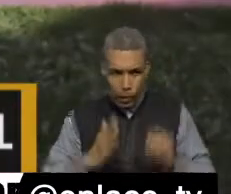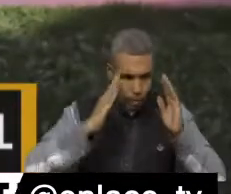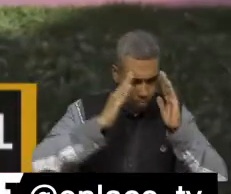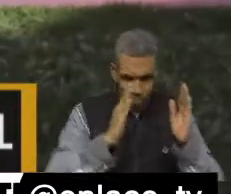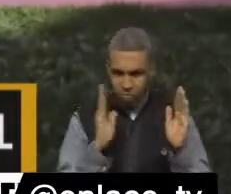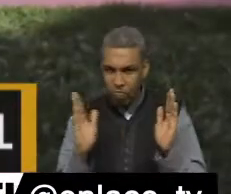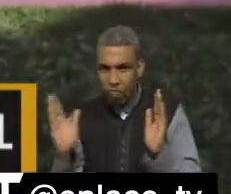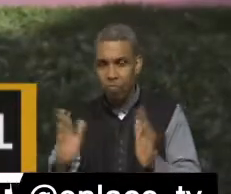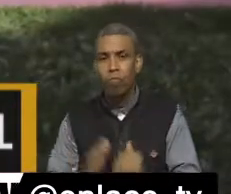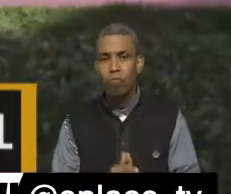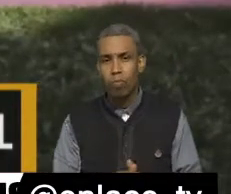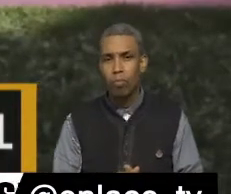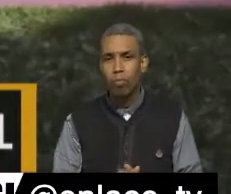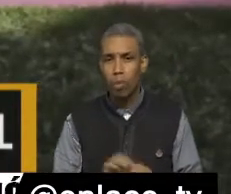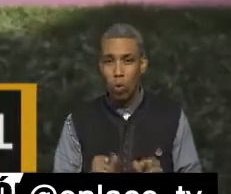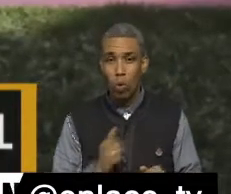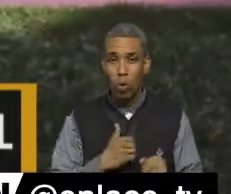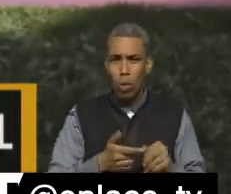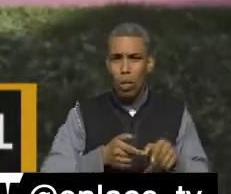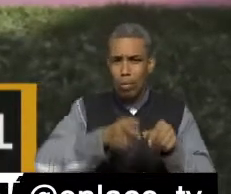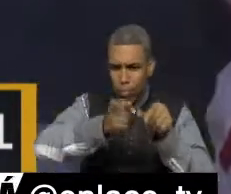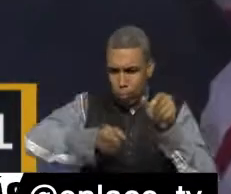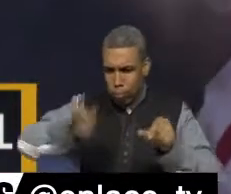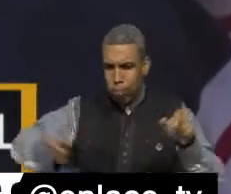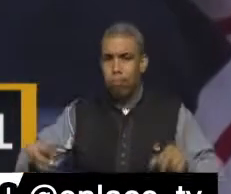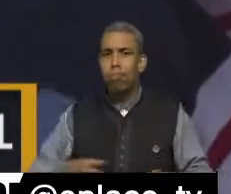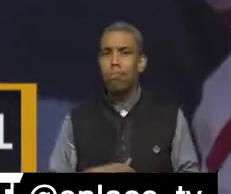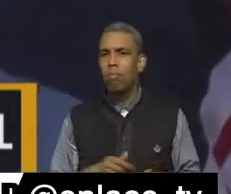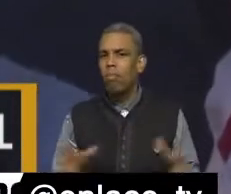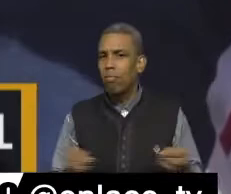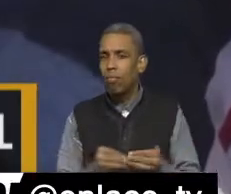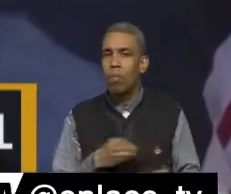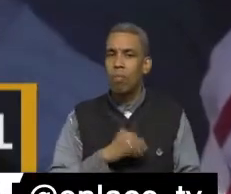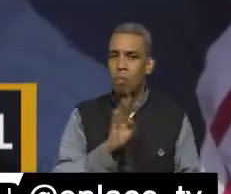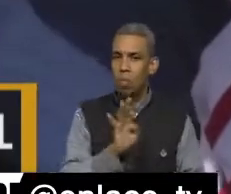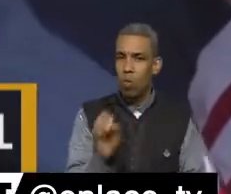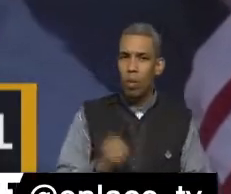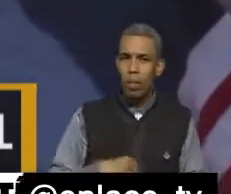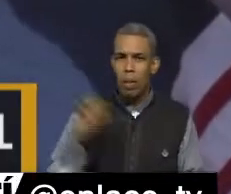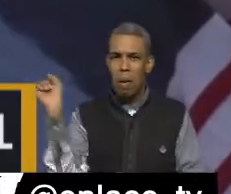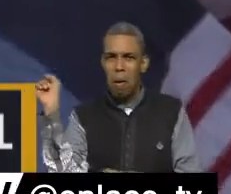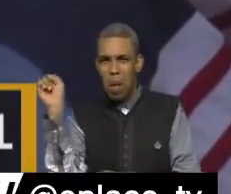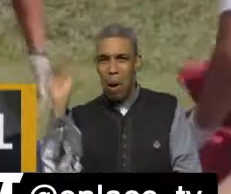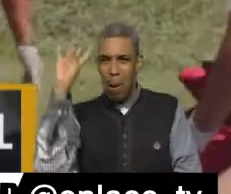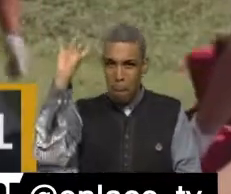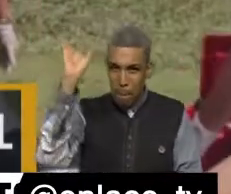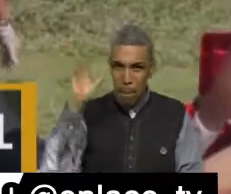casi 40 unidades de nuestra institución, todo el potencial de nuestra maquinaria.